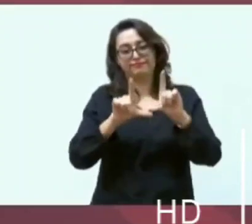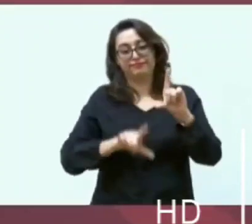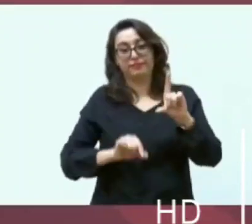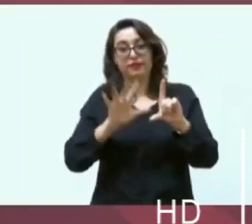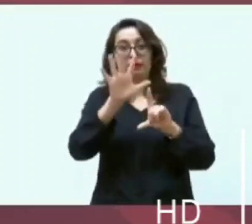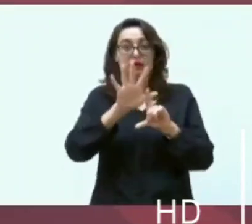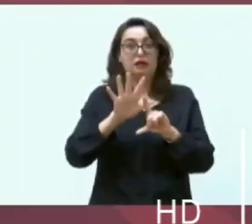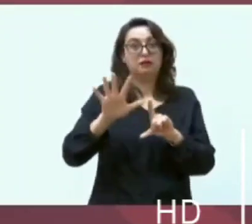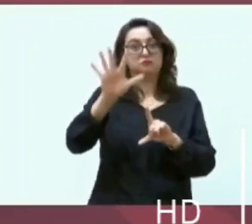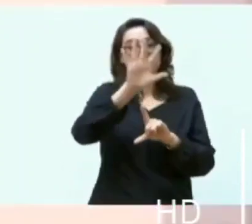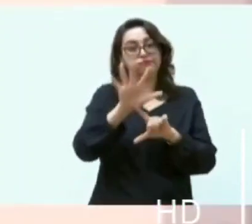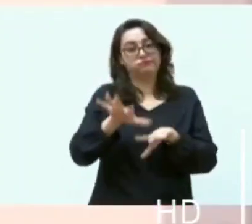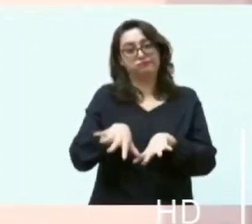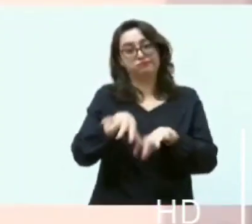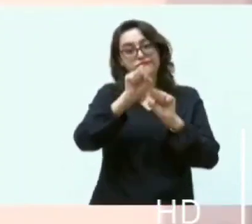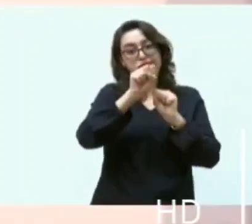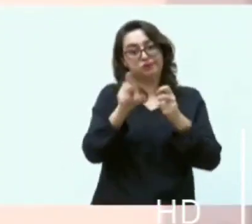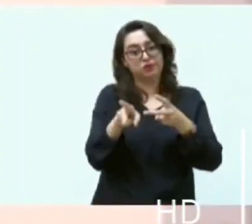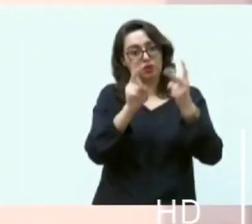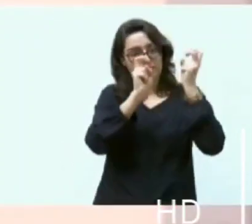1847. Entonces,